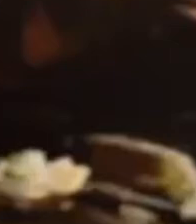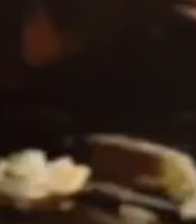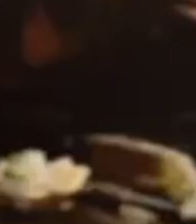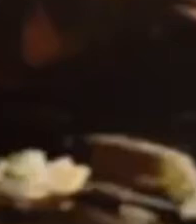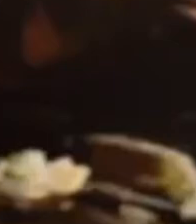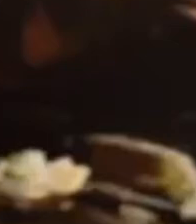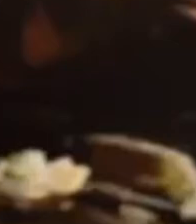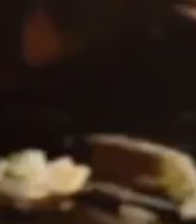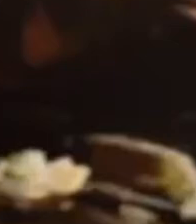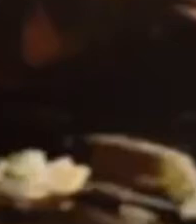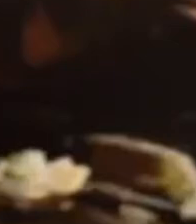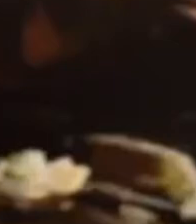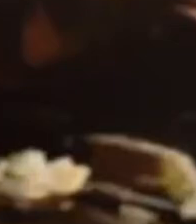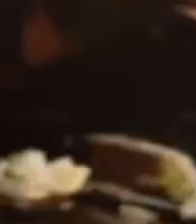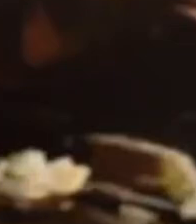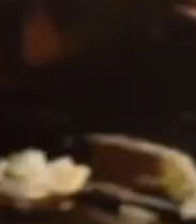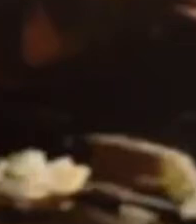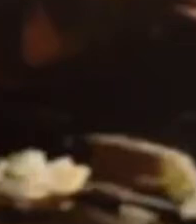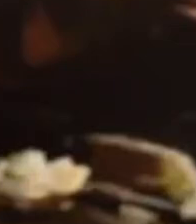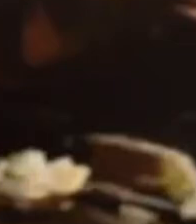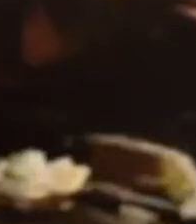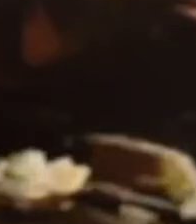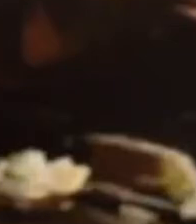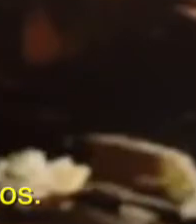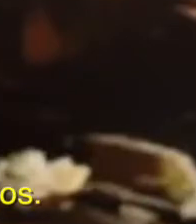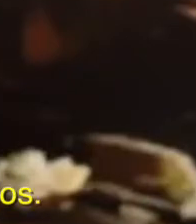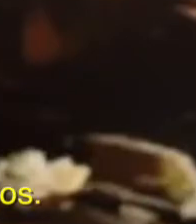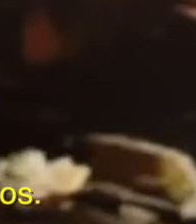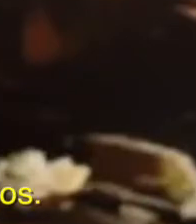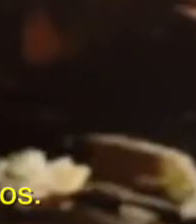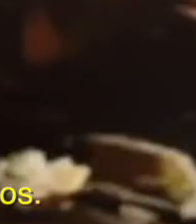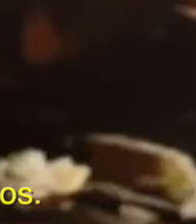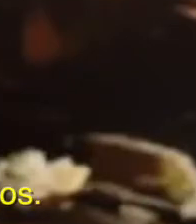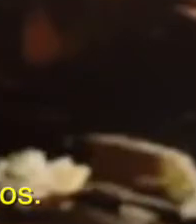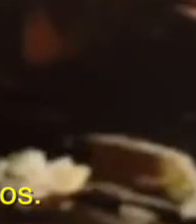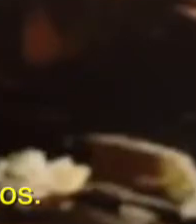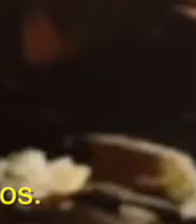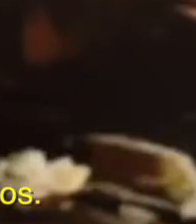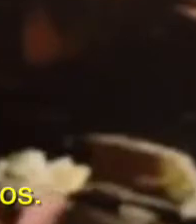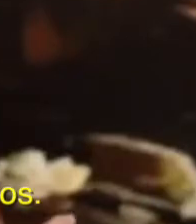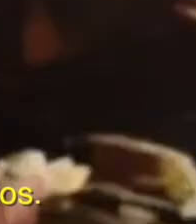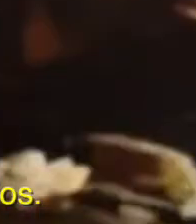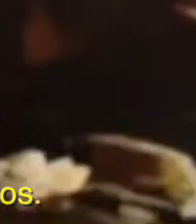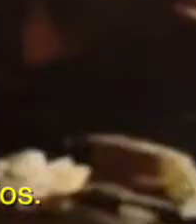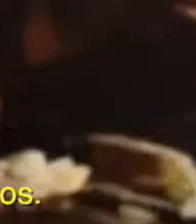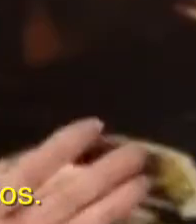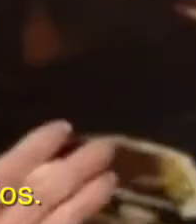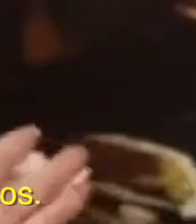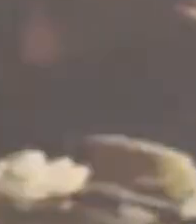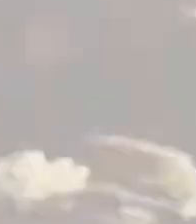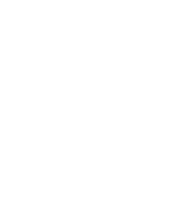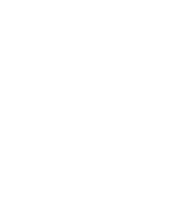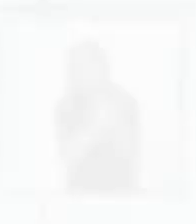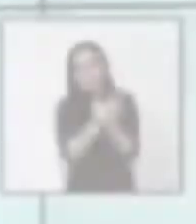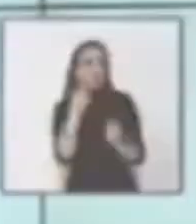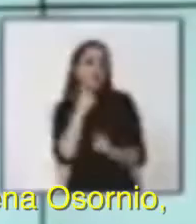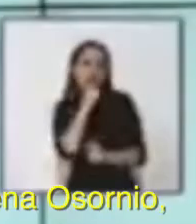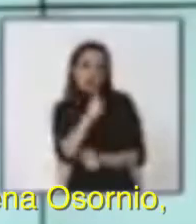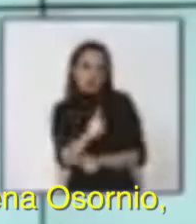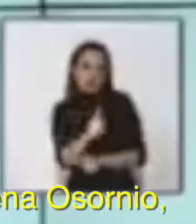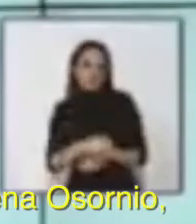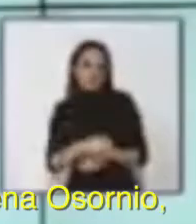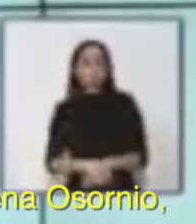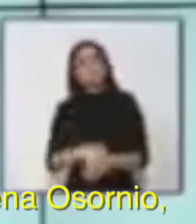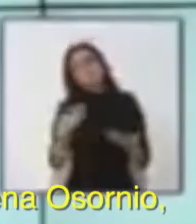su cuenta de Twitter el recorrido que hizo en el mercado de Jamaica, donde compartió sus propuestas de campaña a los locatarios. En